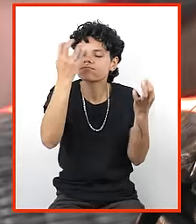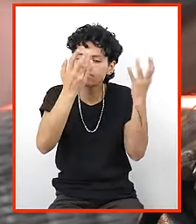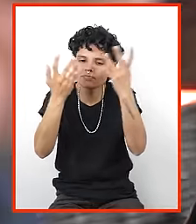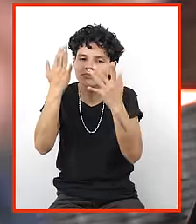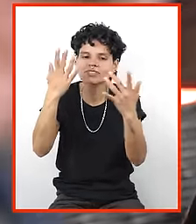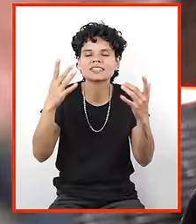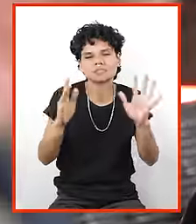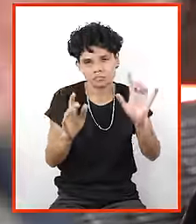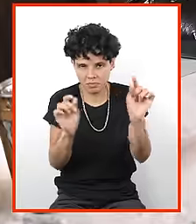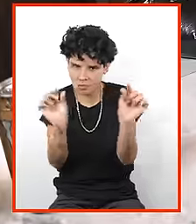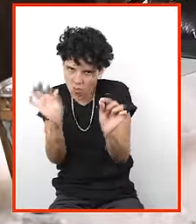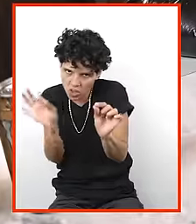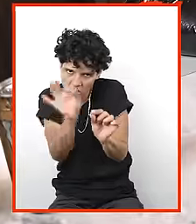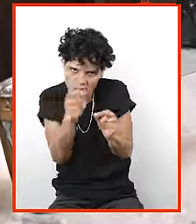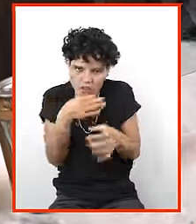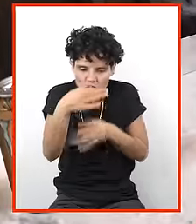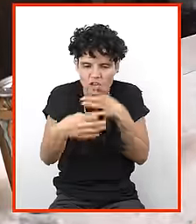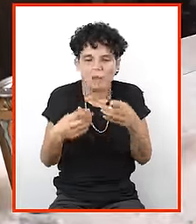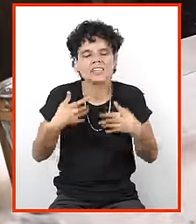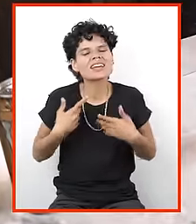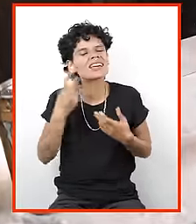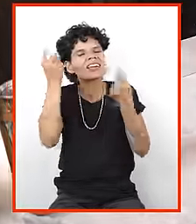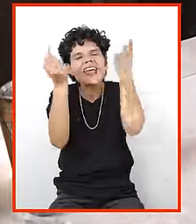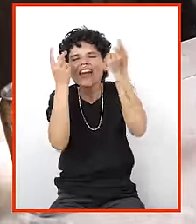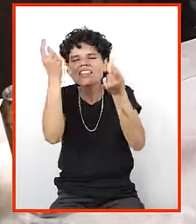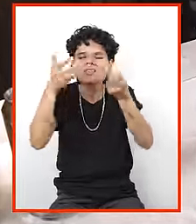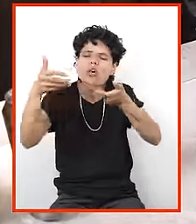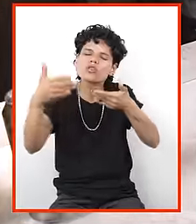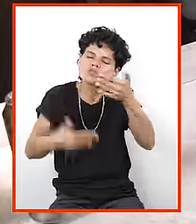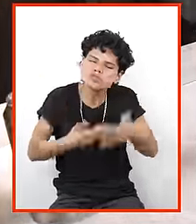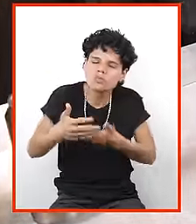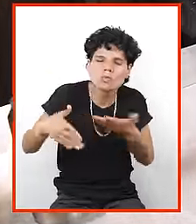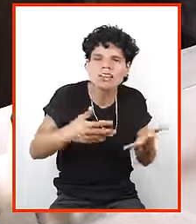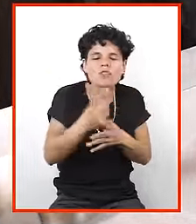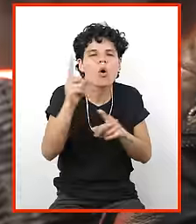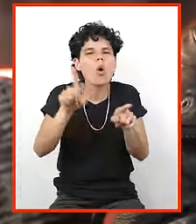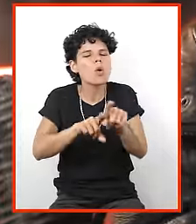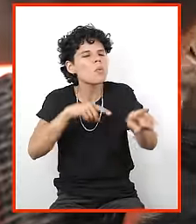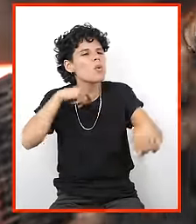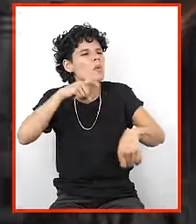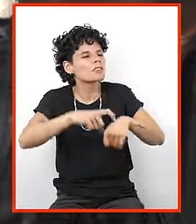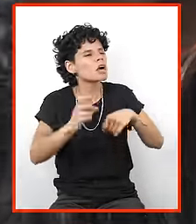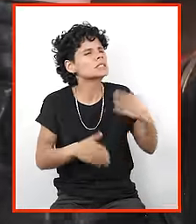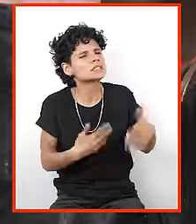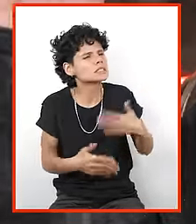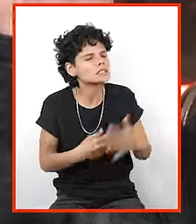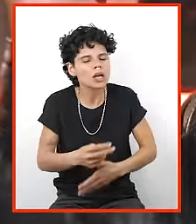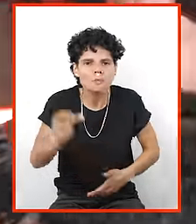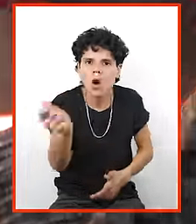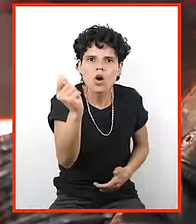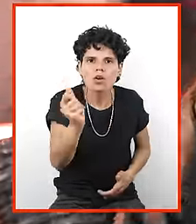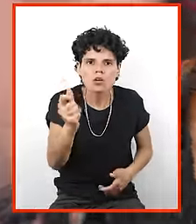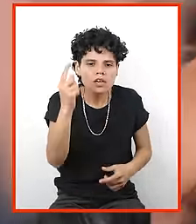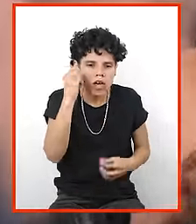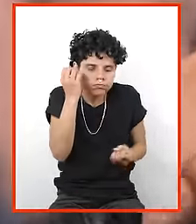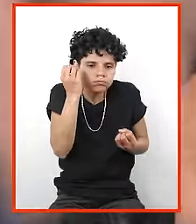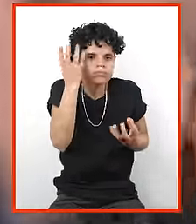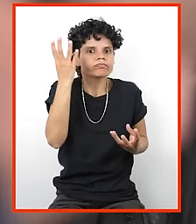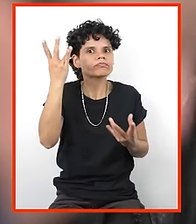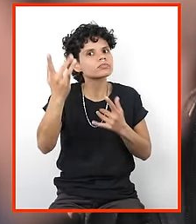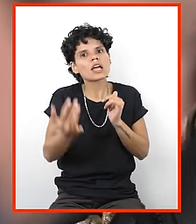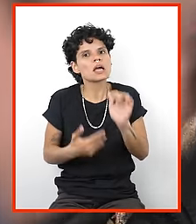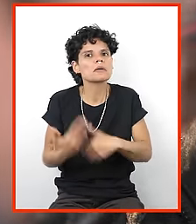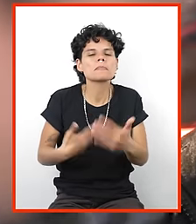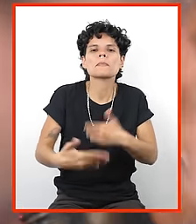yo dije, te cuento esto, porque generalmente mis procesos creativos es como que de pronto, ¡pum!, es la idea. Y de ahí empiezo